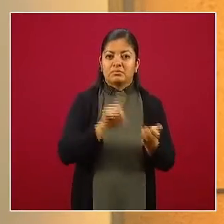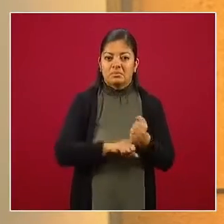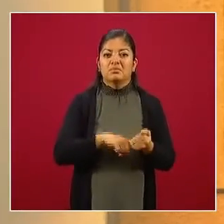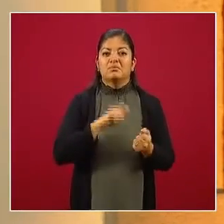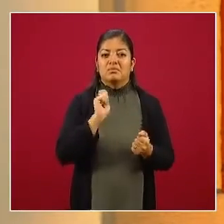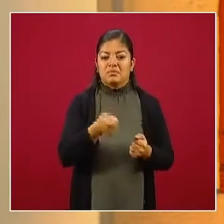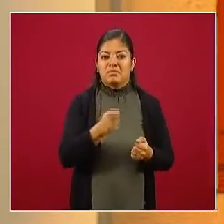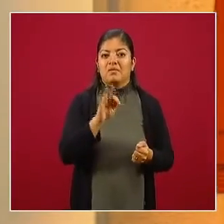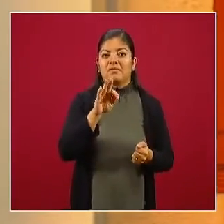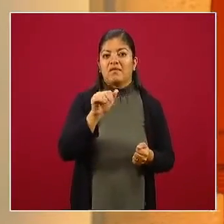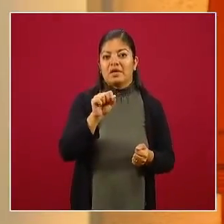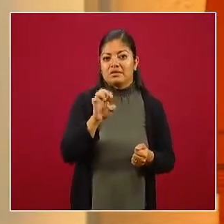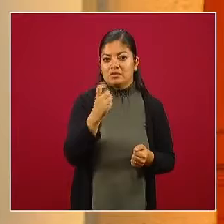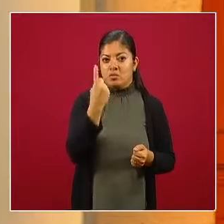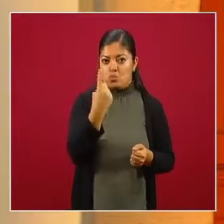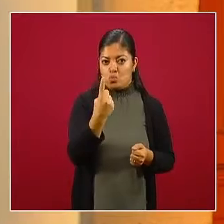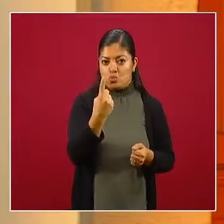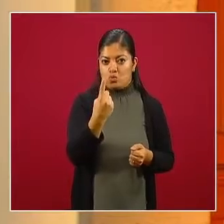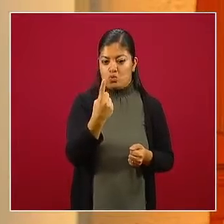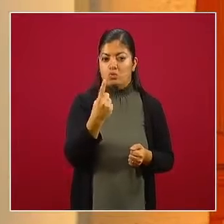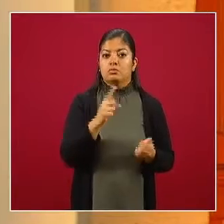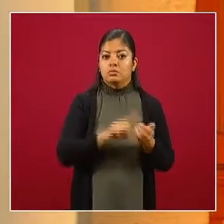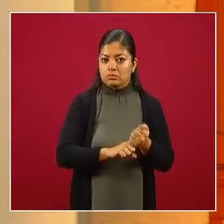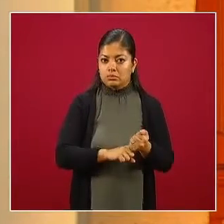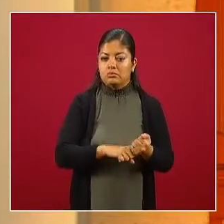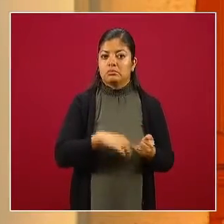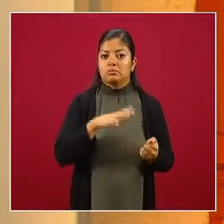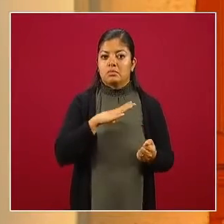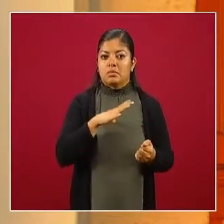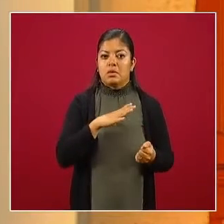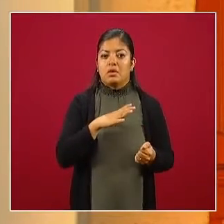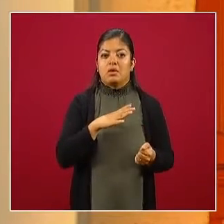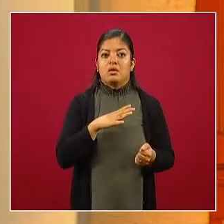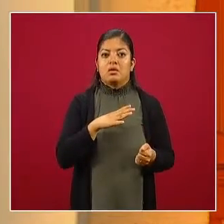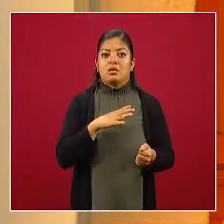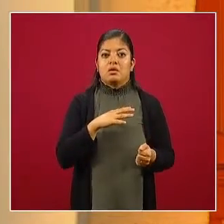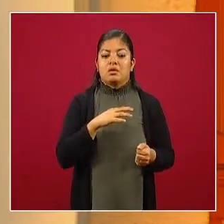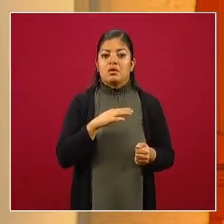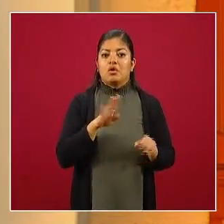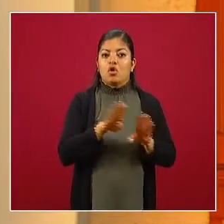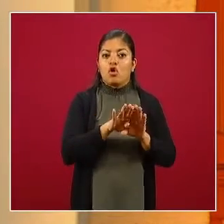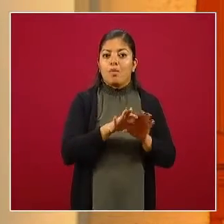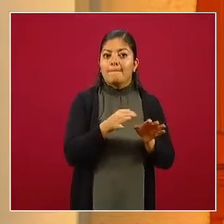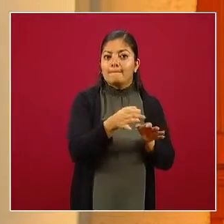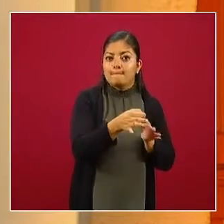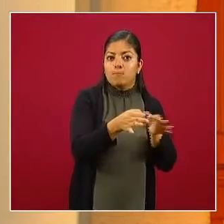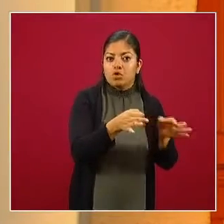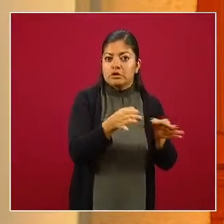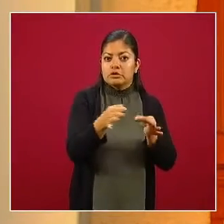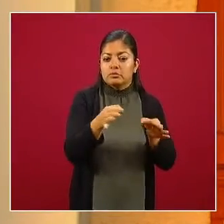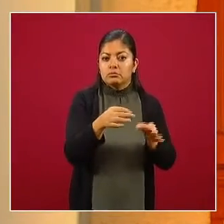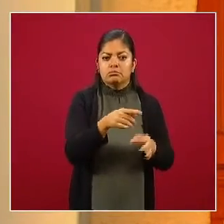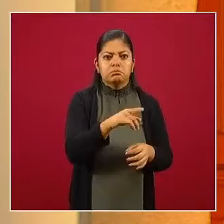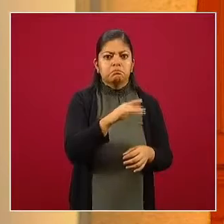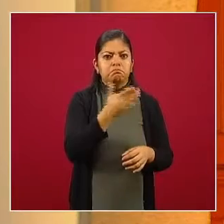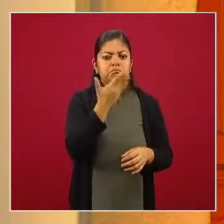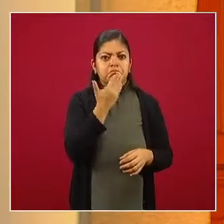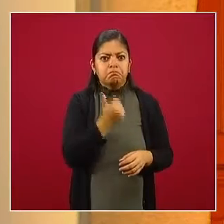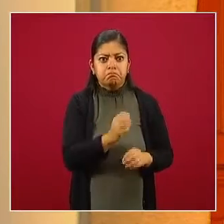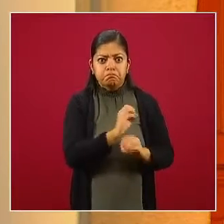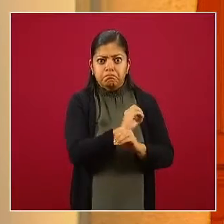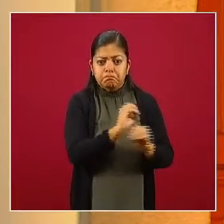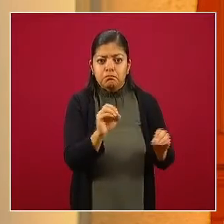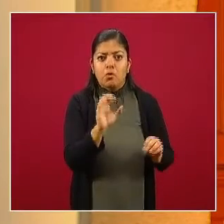fase 1 en aquellas regiones y municipios que tuvieran baja o nula transmisión, es